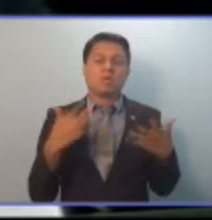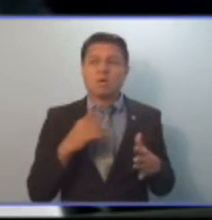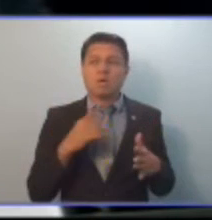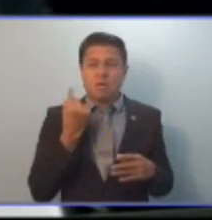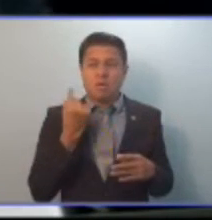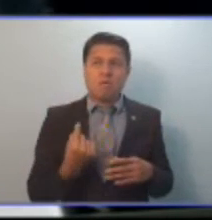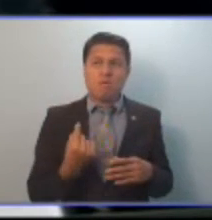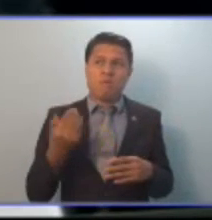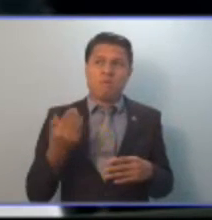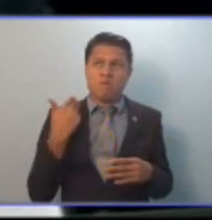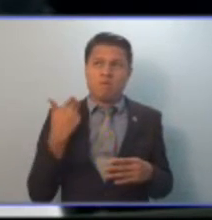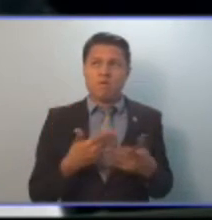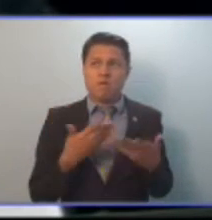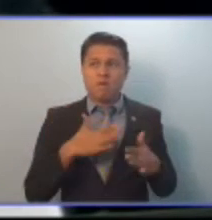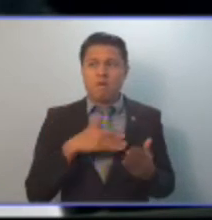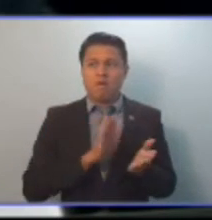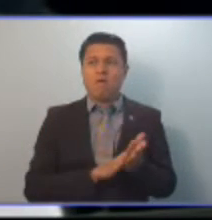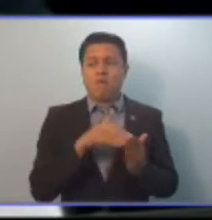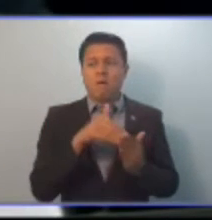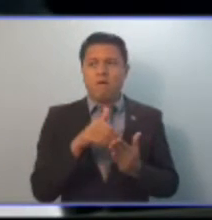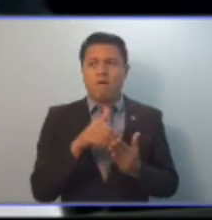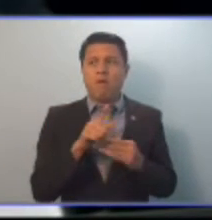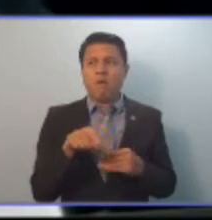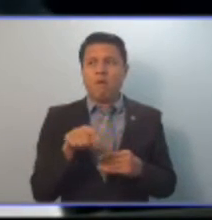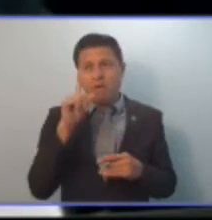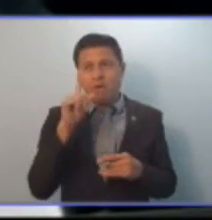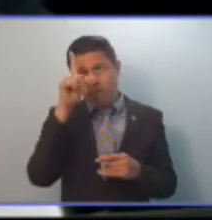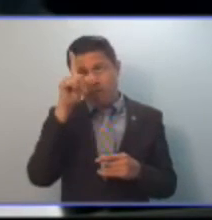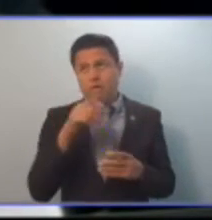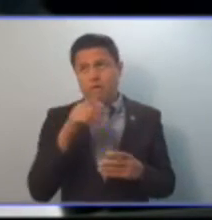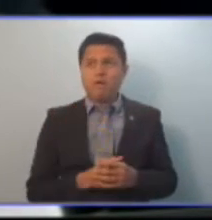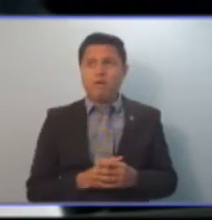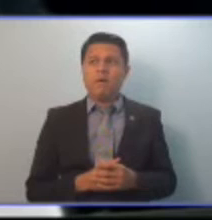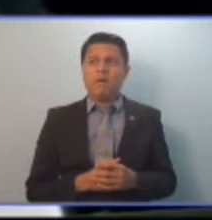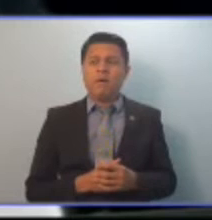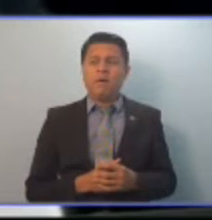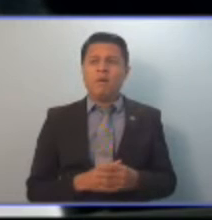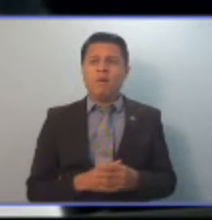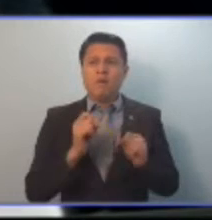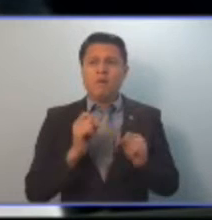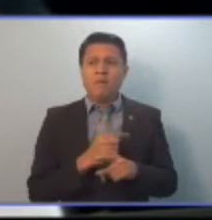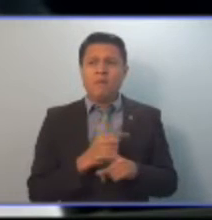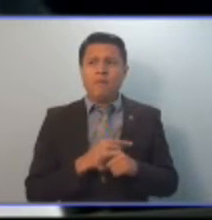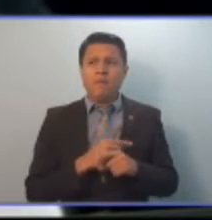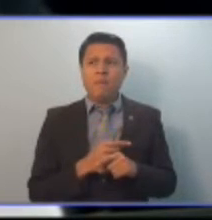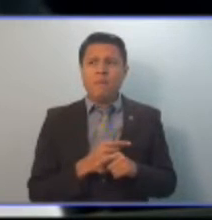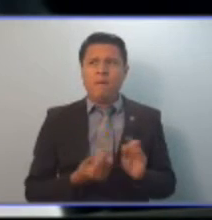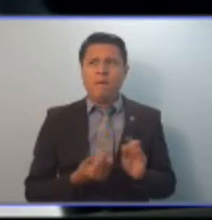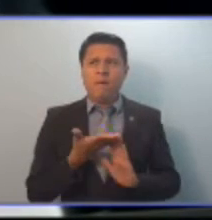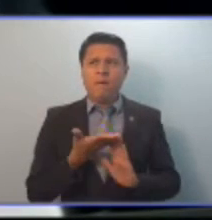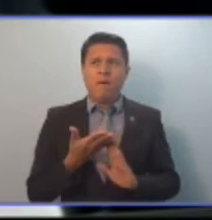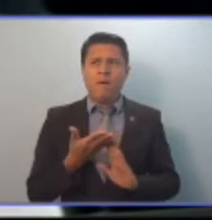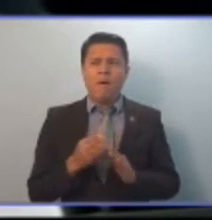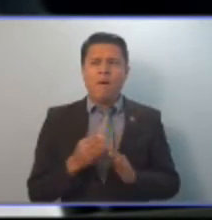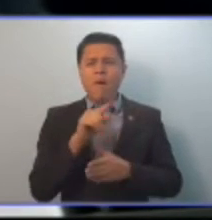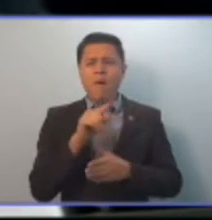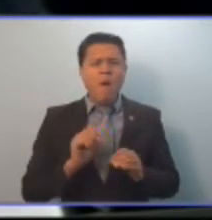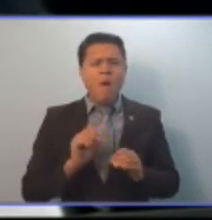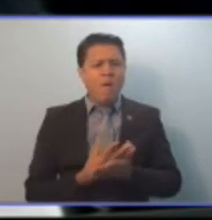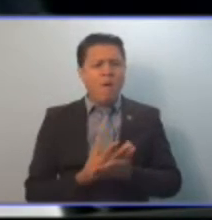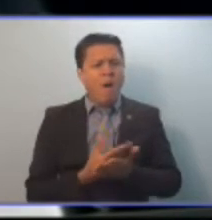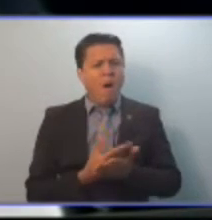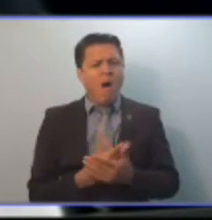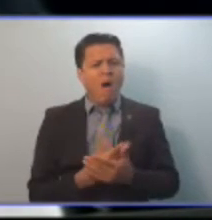litigante, tiene un plan o tiene una idea para el fortalecimiento institucional y modernización de